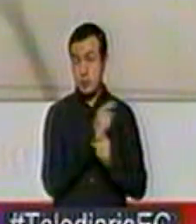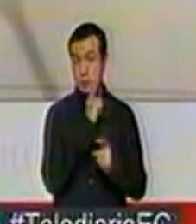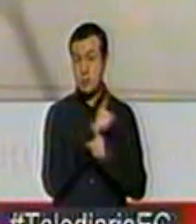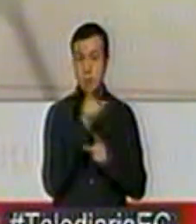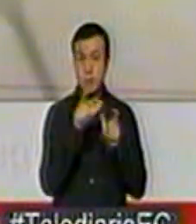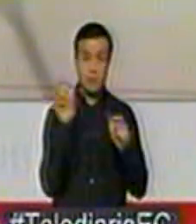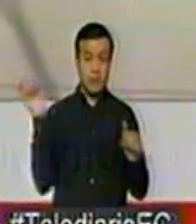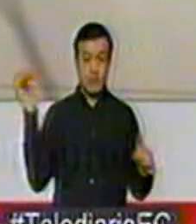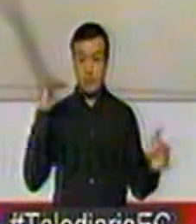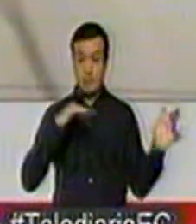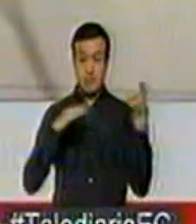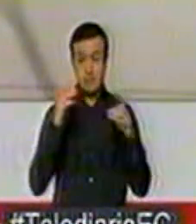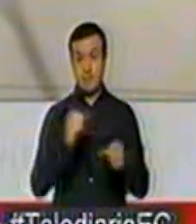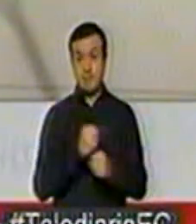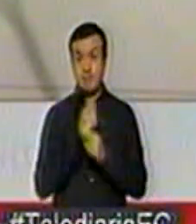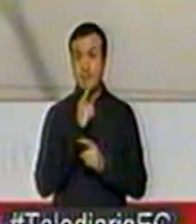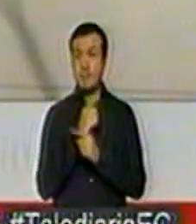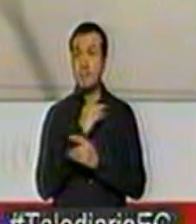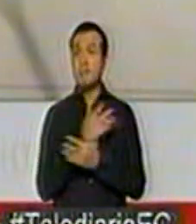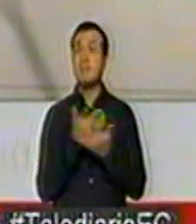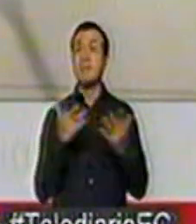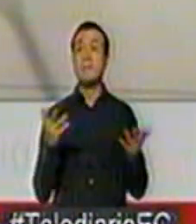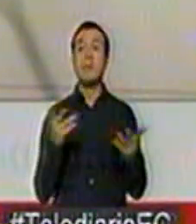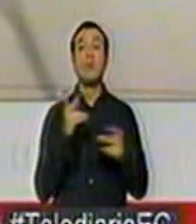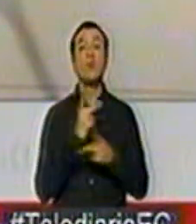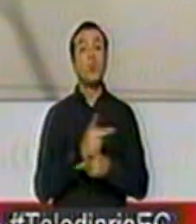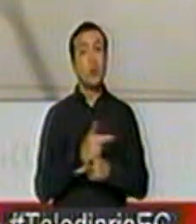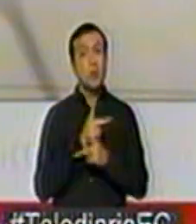viniendo, seguridad de que no caigan